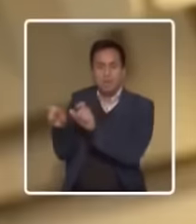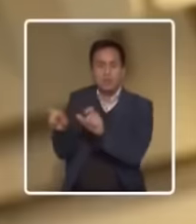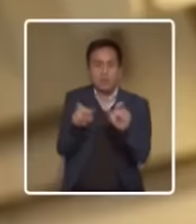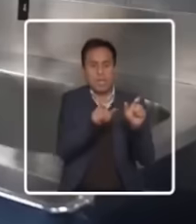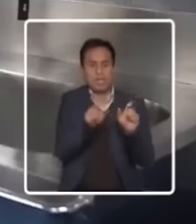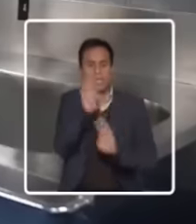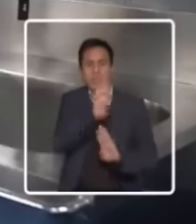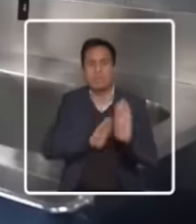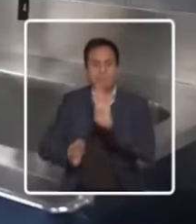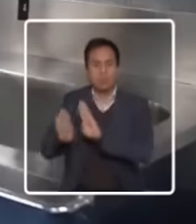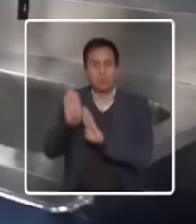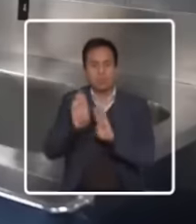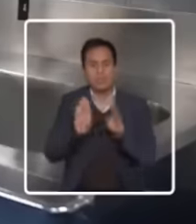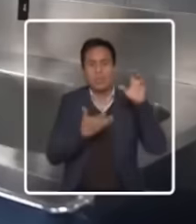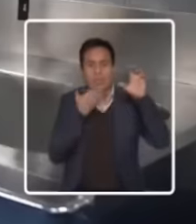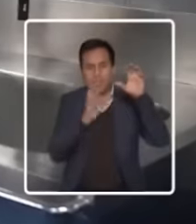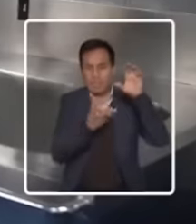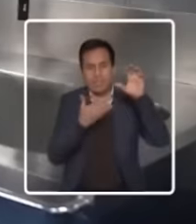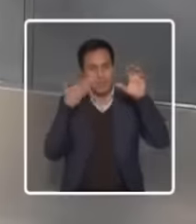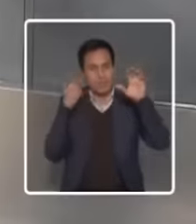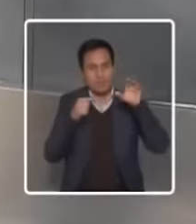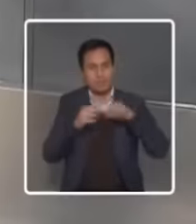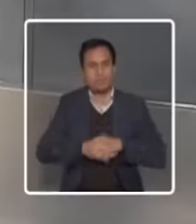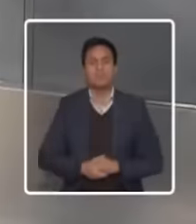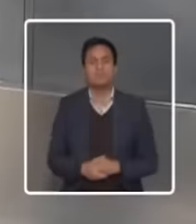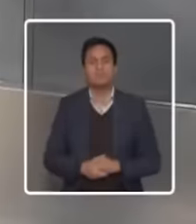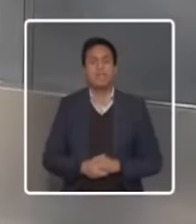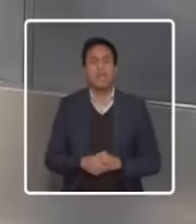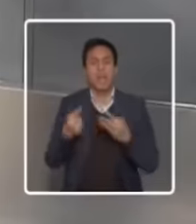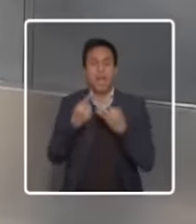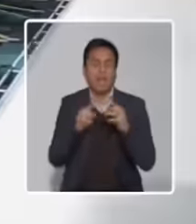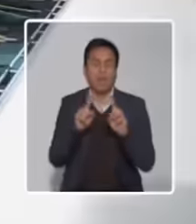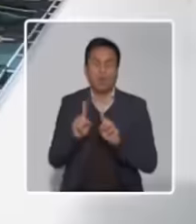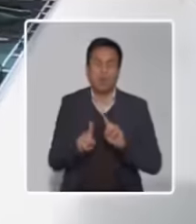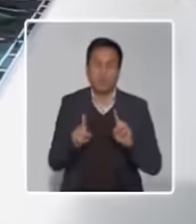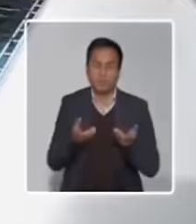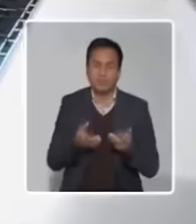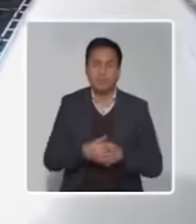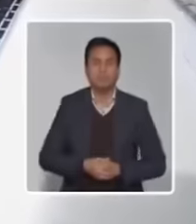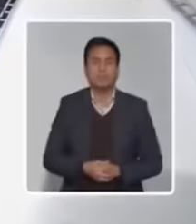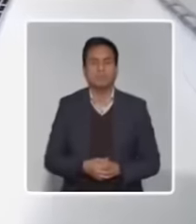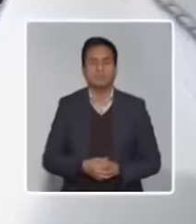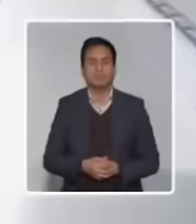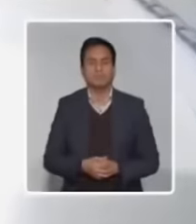y custodia del continente blanco. Okay. En algunos casos,